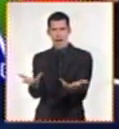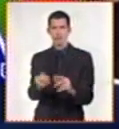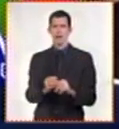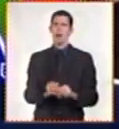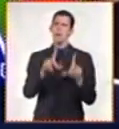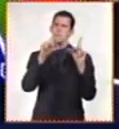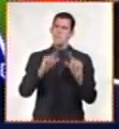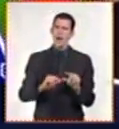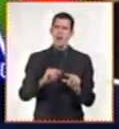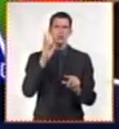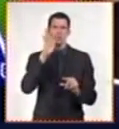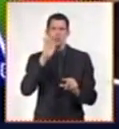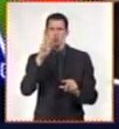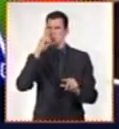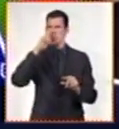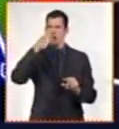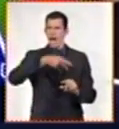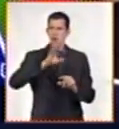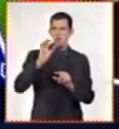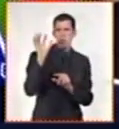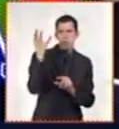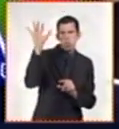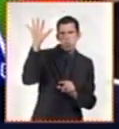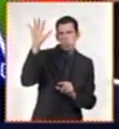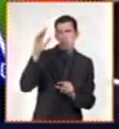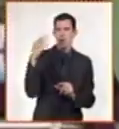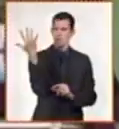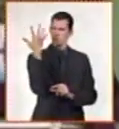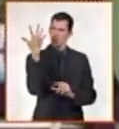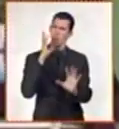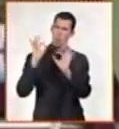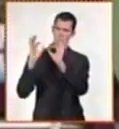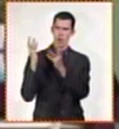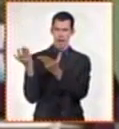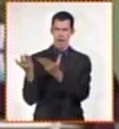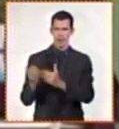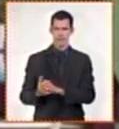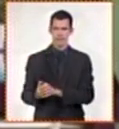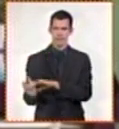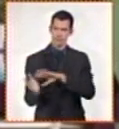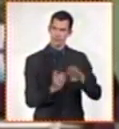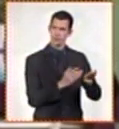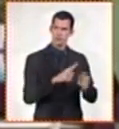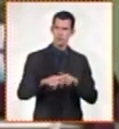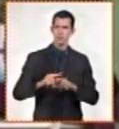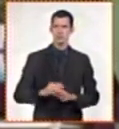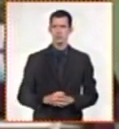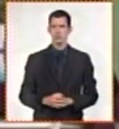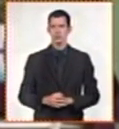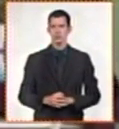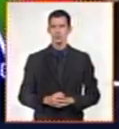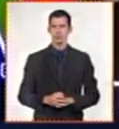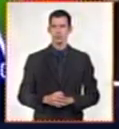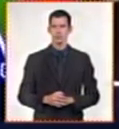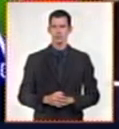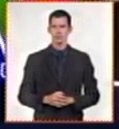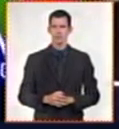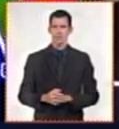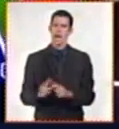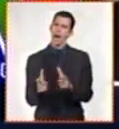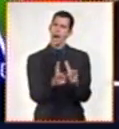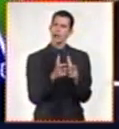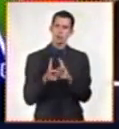es un mecanismo que representa el 26% de la superficie mundial, el 42%